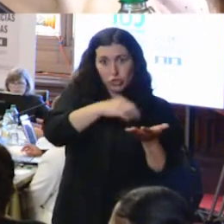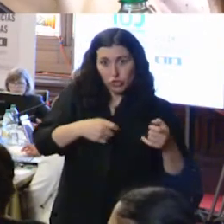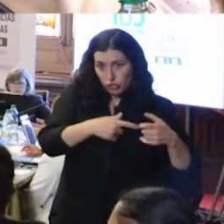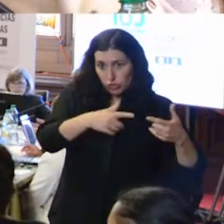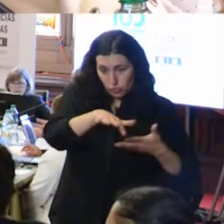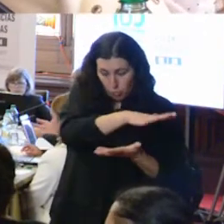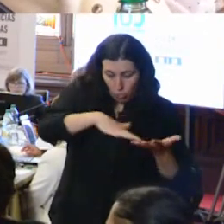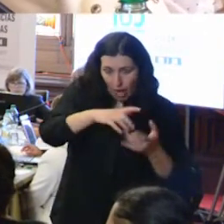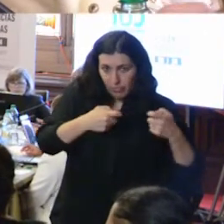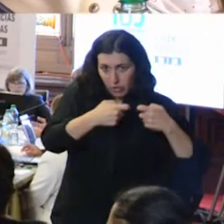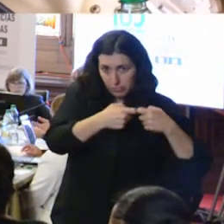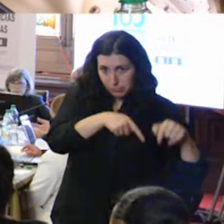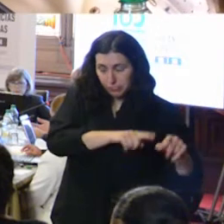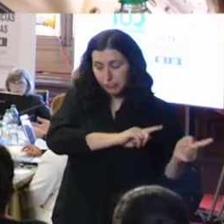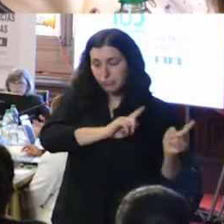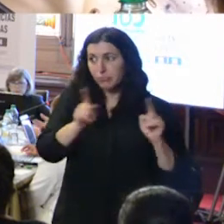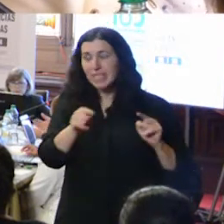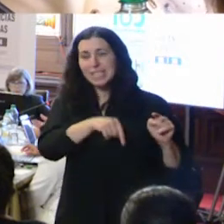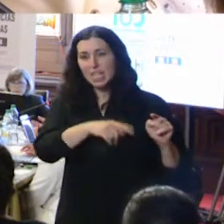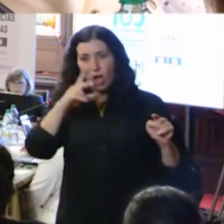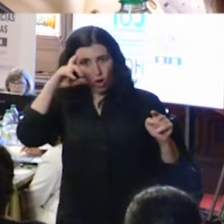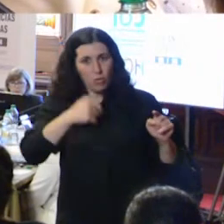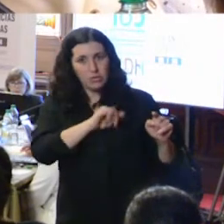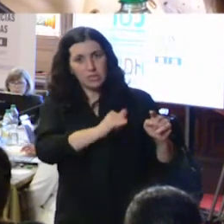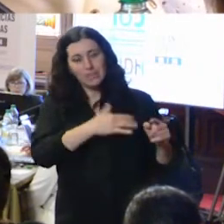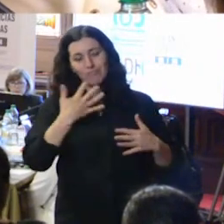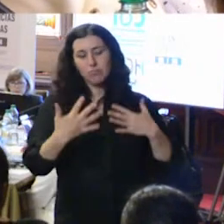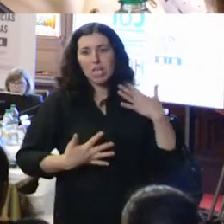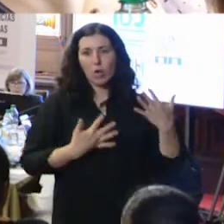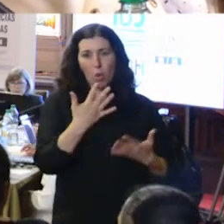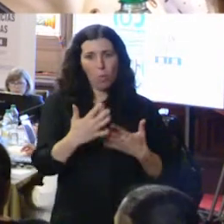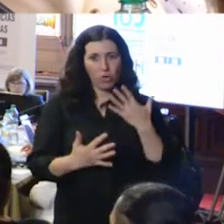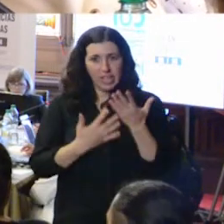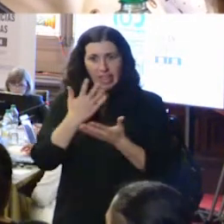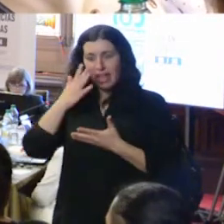había una incomodidad, por llamarlo de alguna manera, profunda